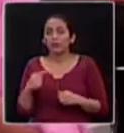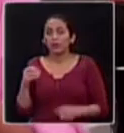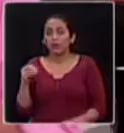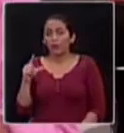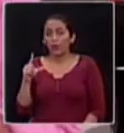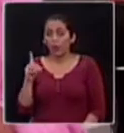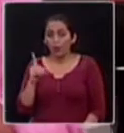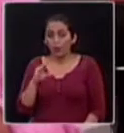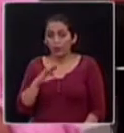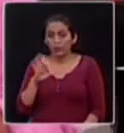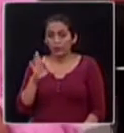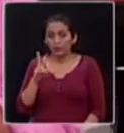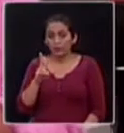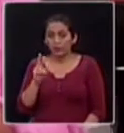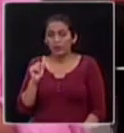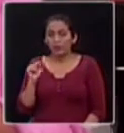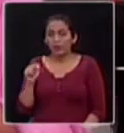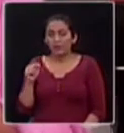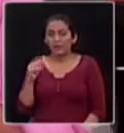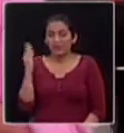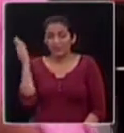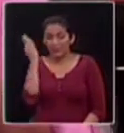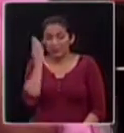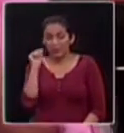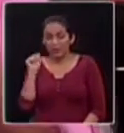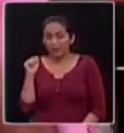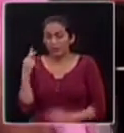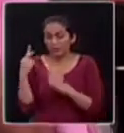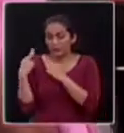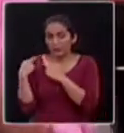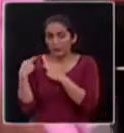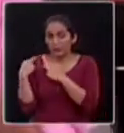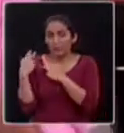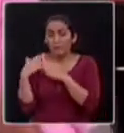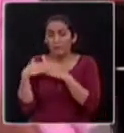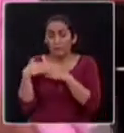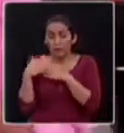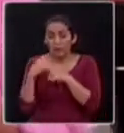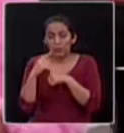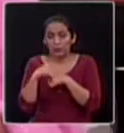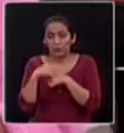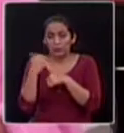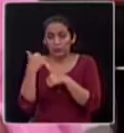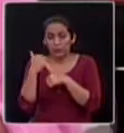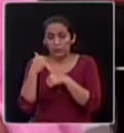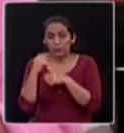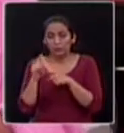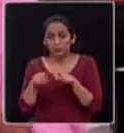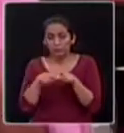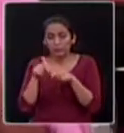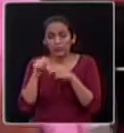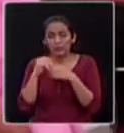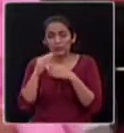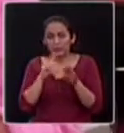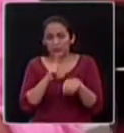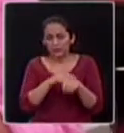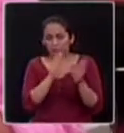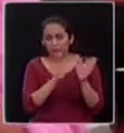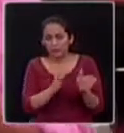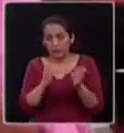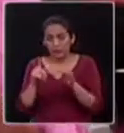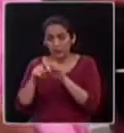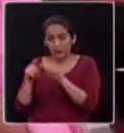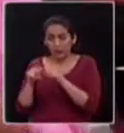canal oficial del Campeonato Ecuatoriano de Fútbol por las próximas 10 temporadas. El presidente del Ecuafútbol, el ingeniero Carlos